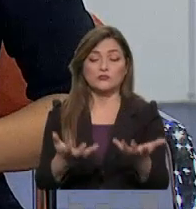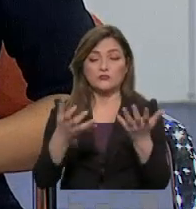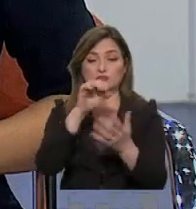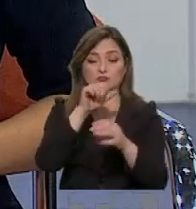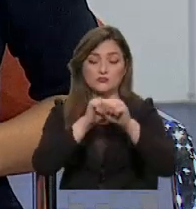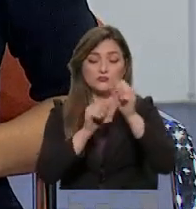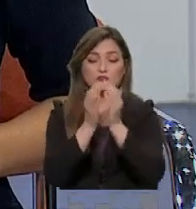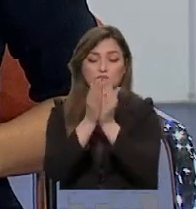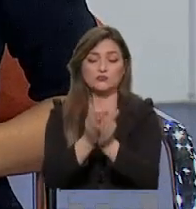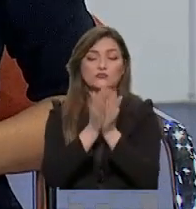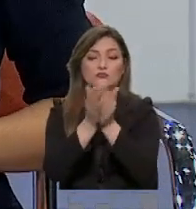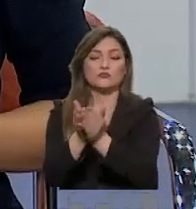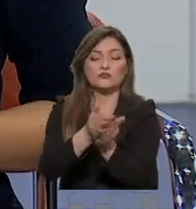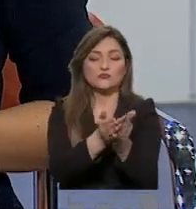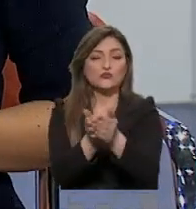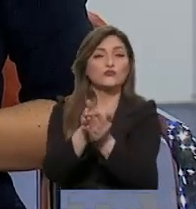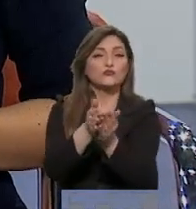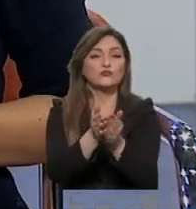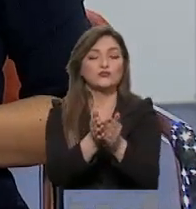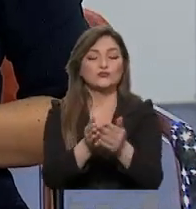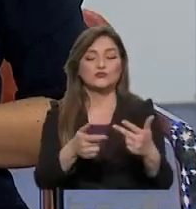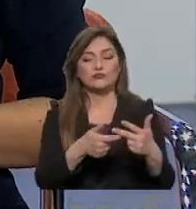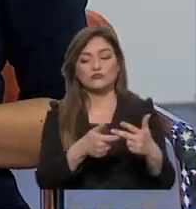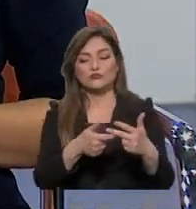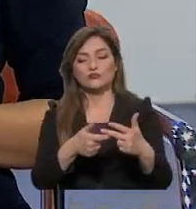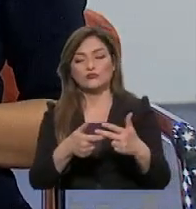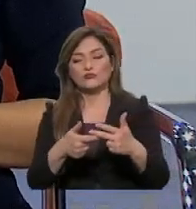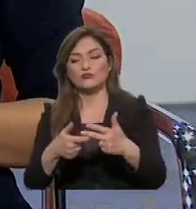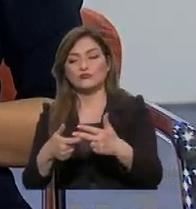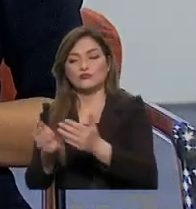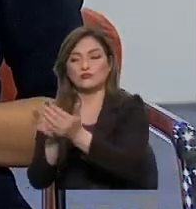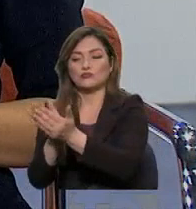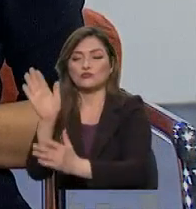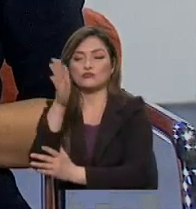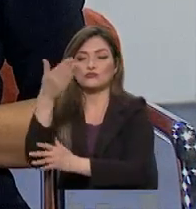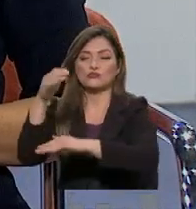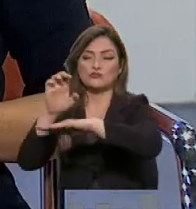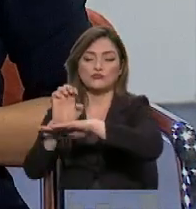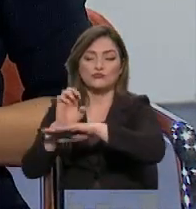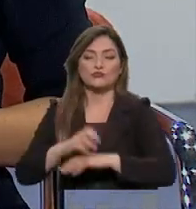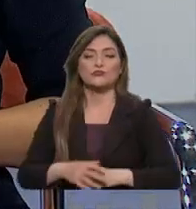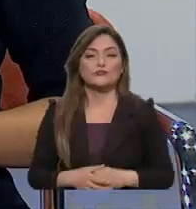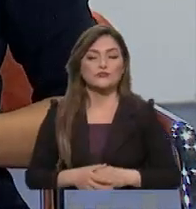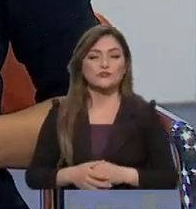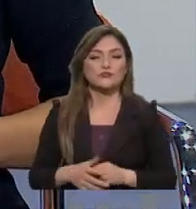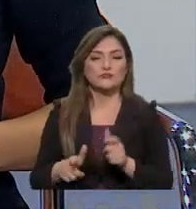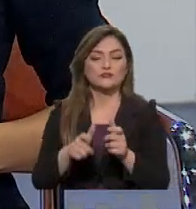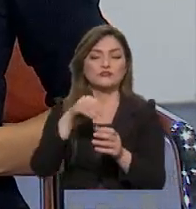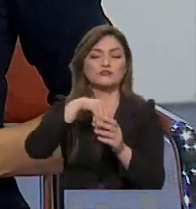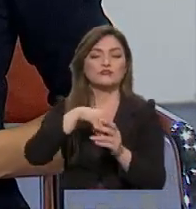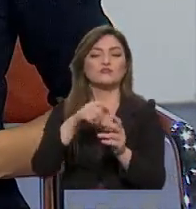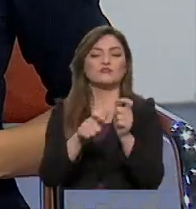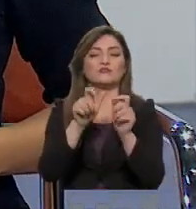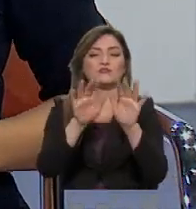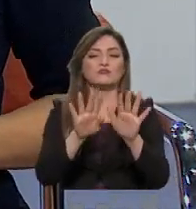en una lancha rápida que era arrastrada por un buque pesquero de bandera ecuatoriana. Los 19 tripulantes